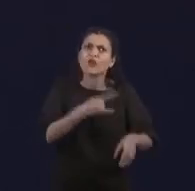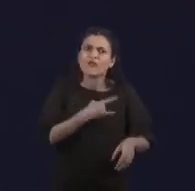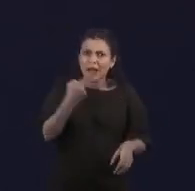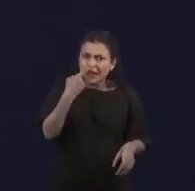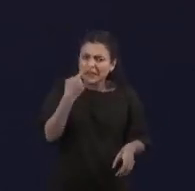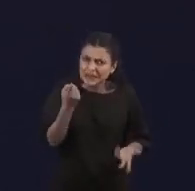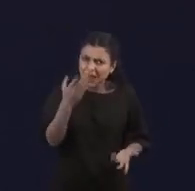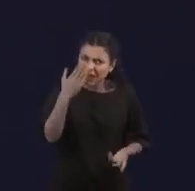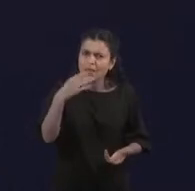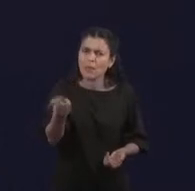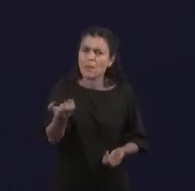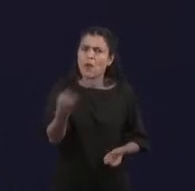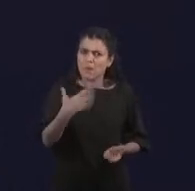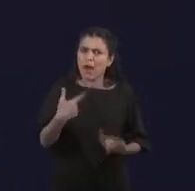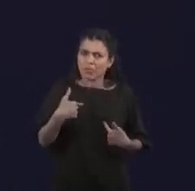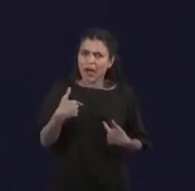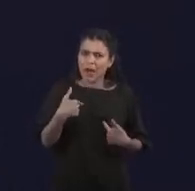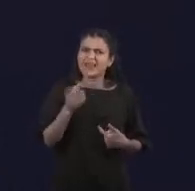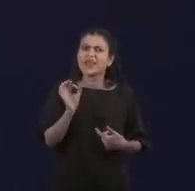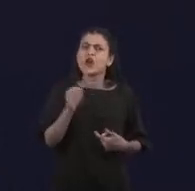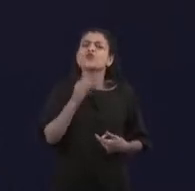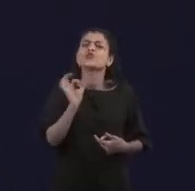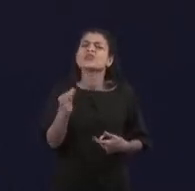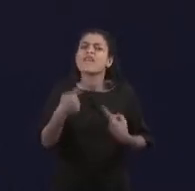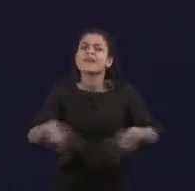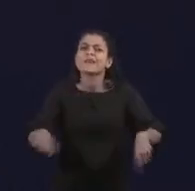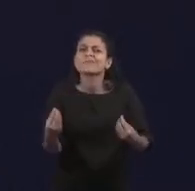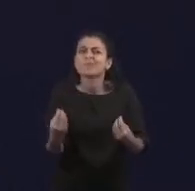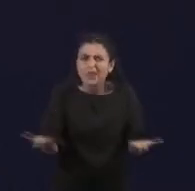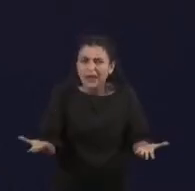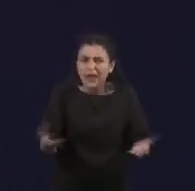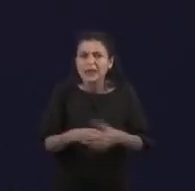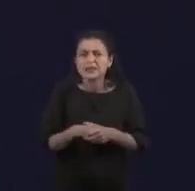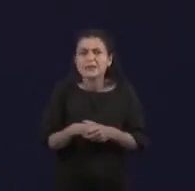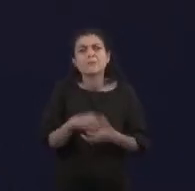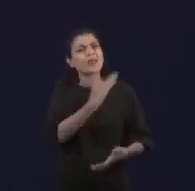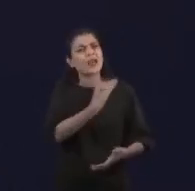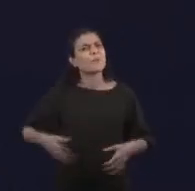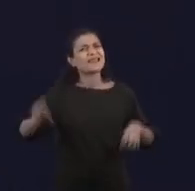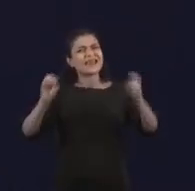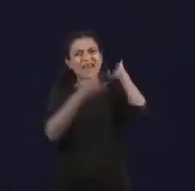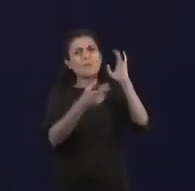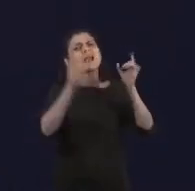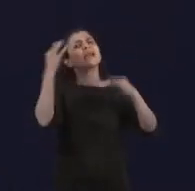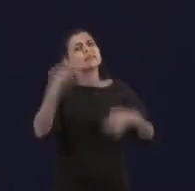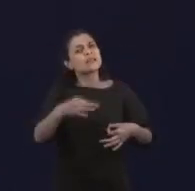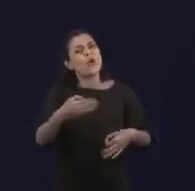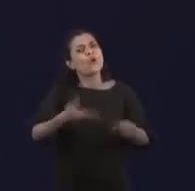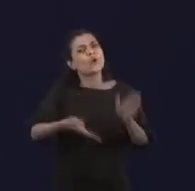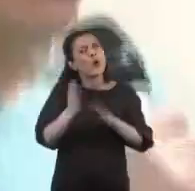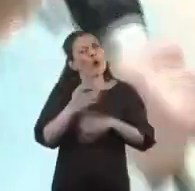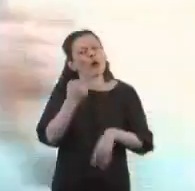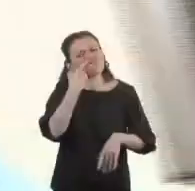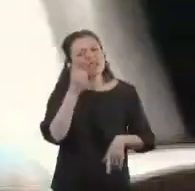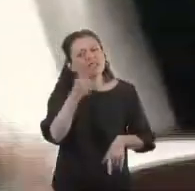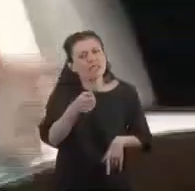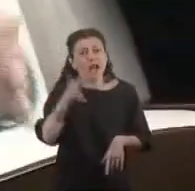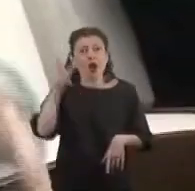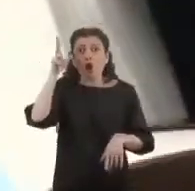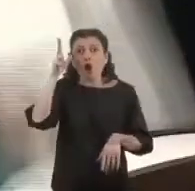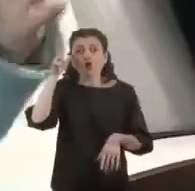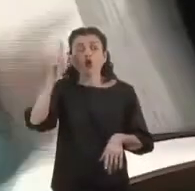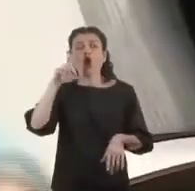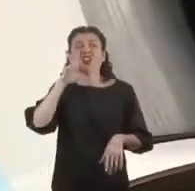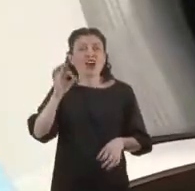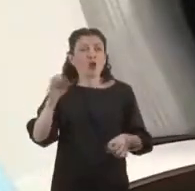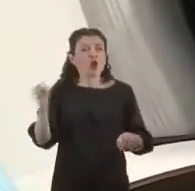Sí, claro. Me encantaría, y el presidente le encantaría conocerlo también, sí, así que... Se lo acerco, el 8 de julio lo tenemos, así